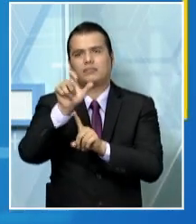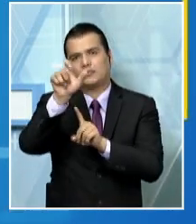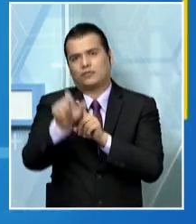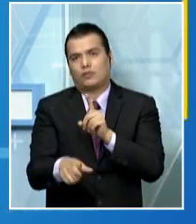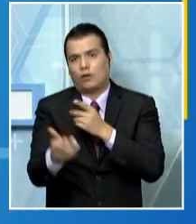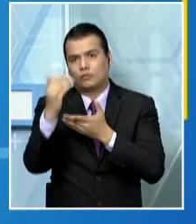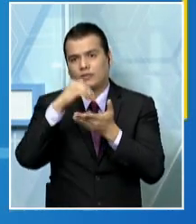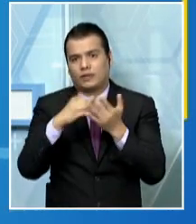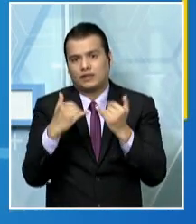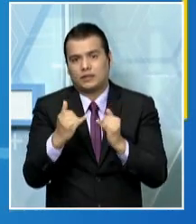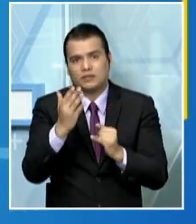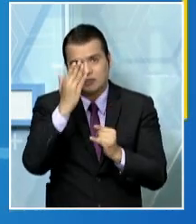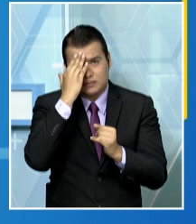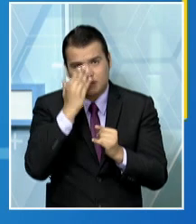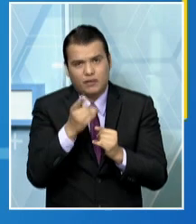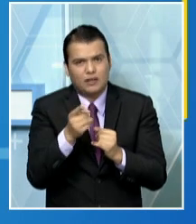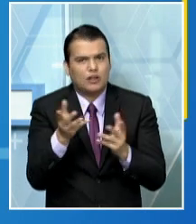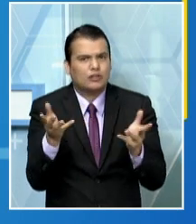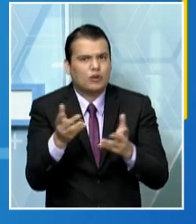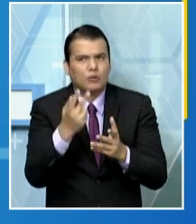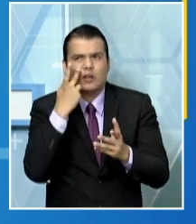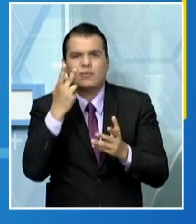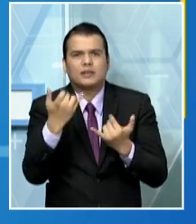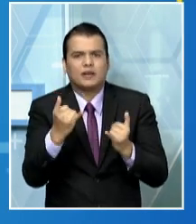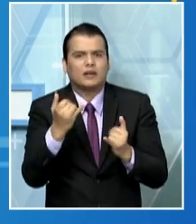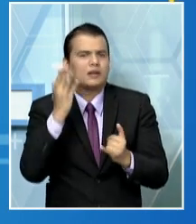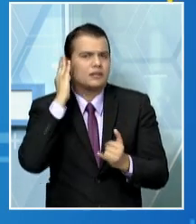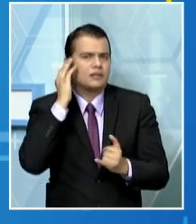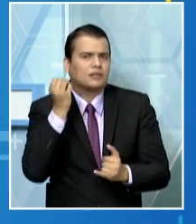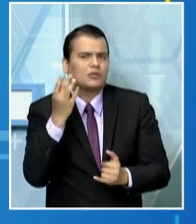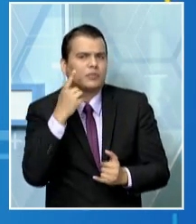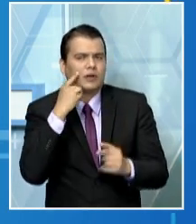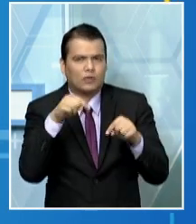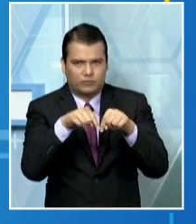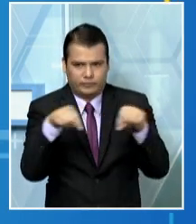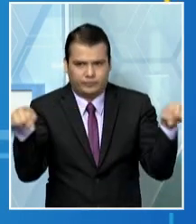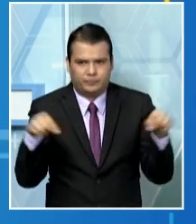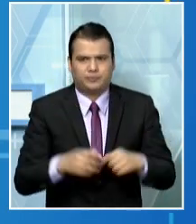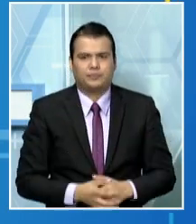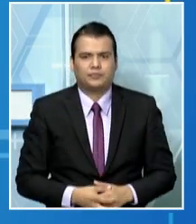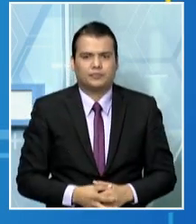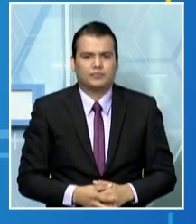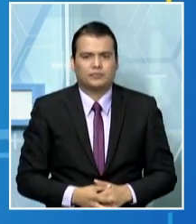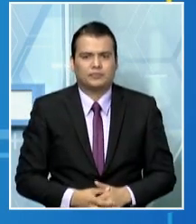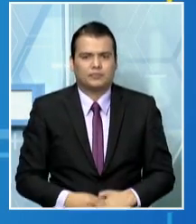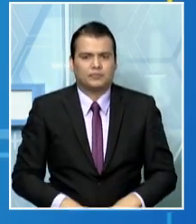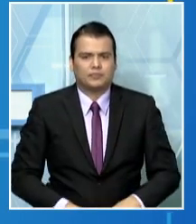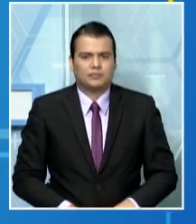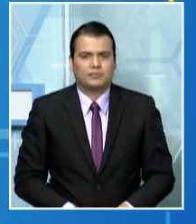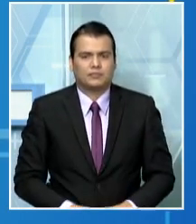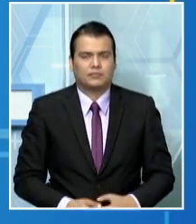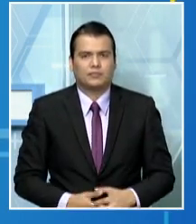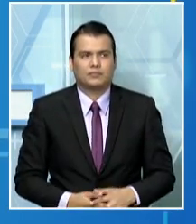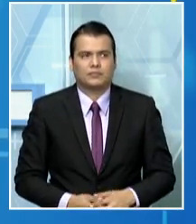conseguirlo. Cualquier comunicación la pueden hacer a la línea 315-753-8748.